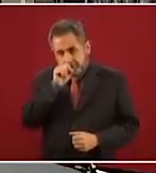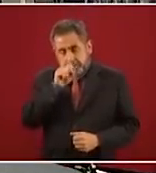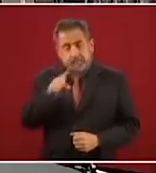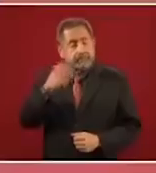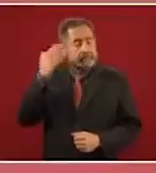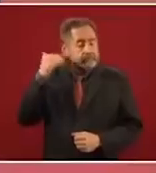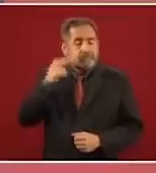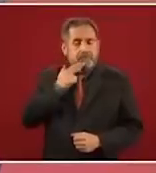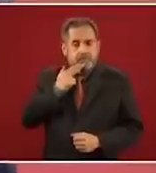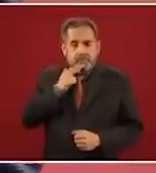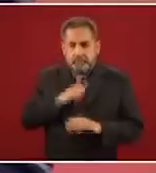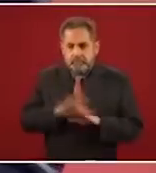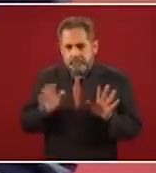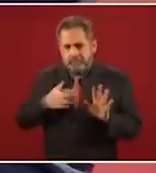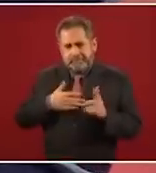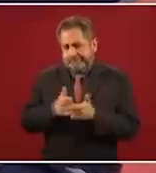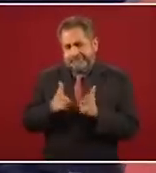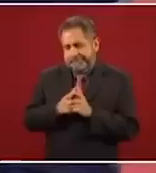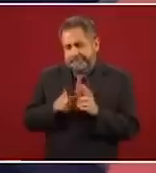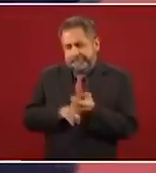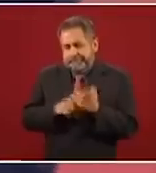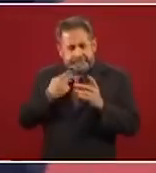antes, pero no sé qué partido.